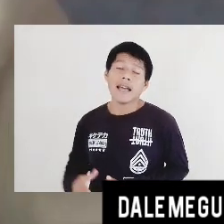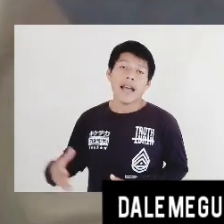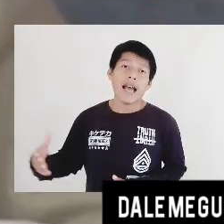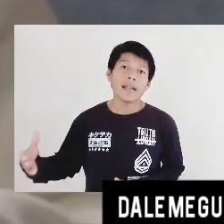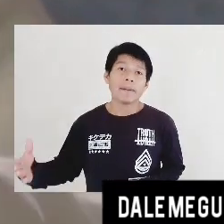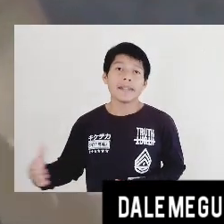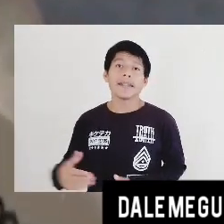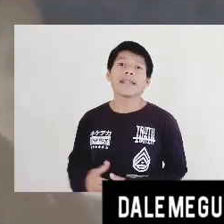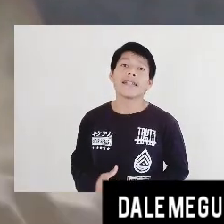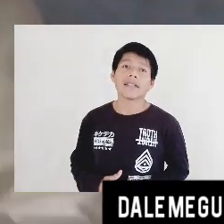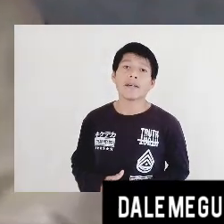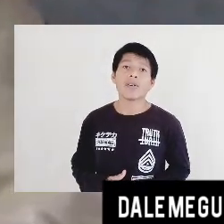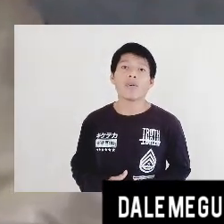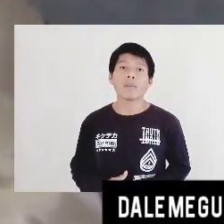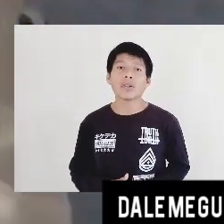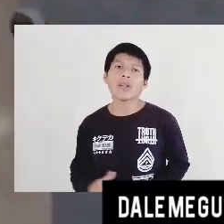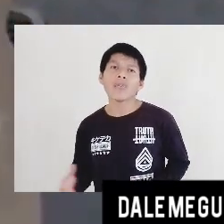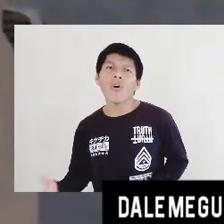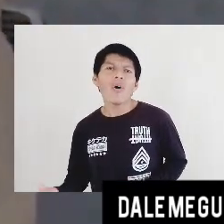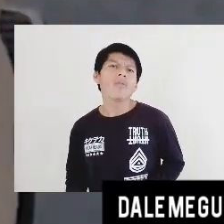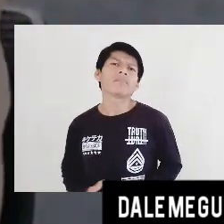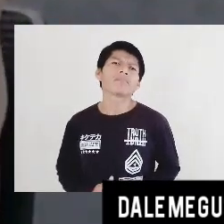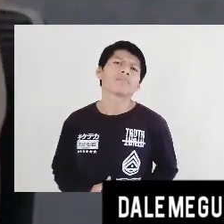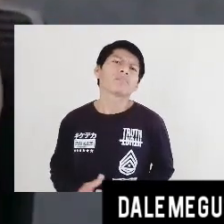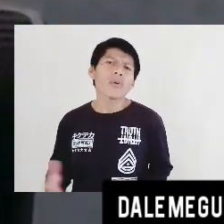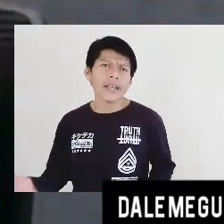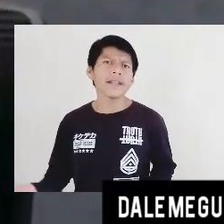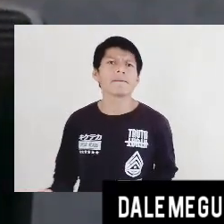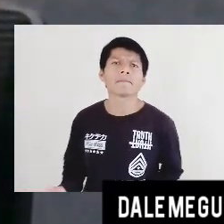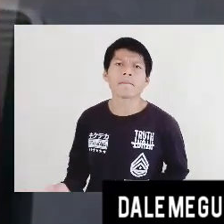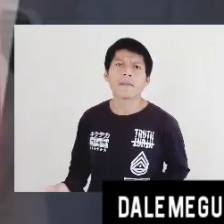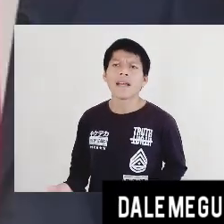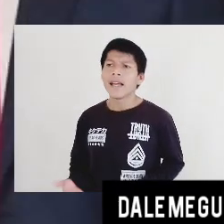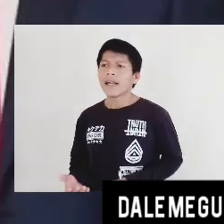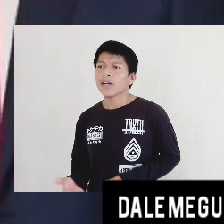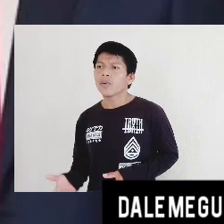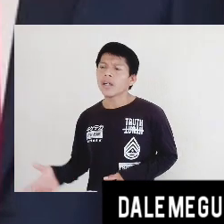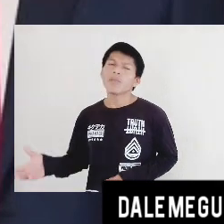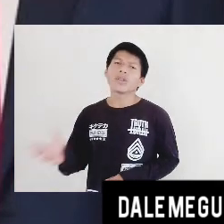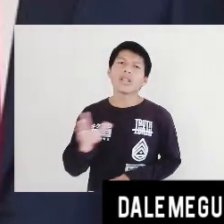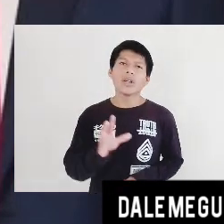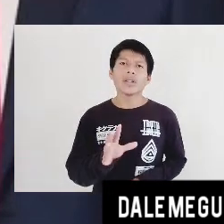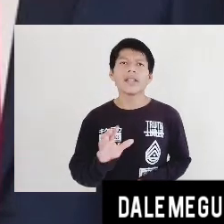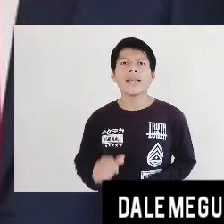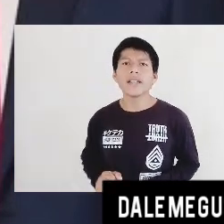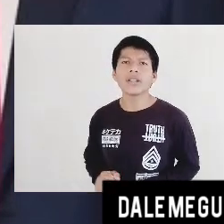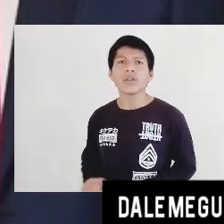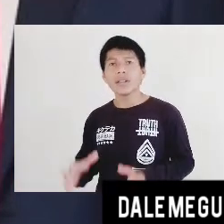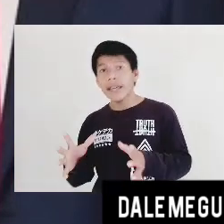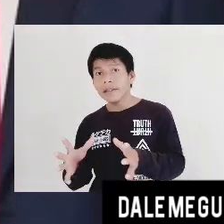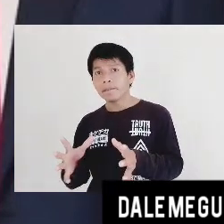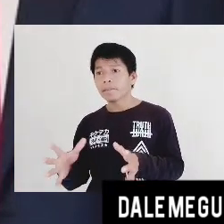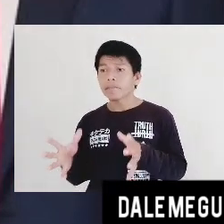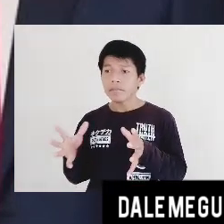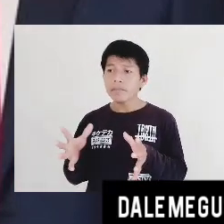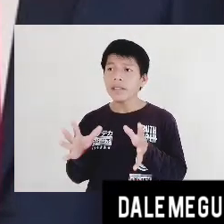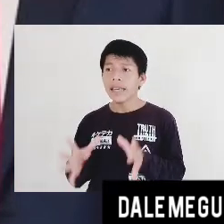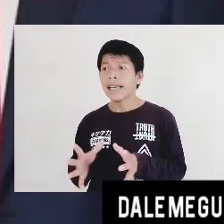ataca al presidente Andrés Manuel López Obrador, o por qué. Recordemos, y se los decía al inicio,